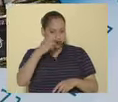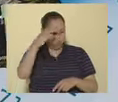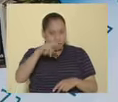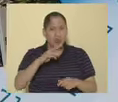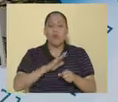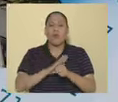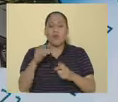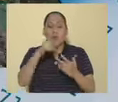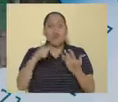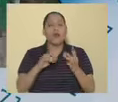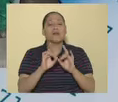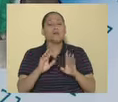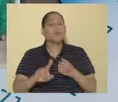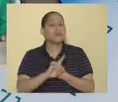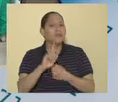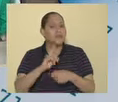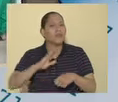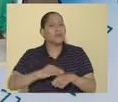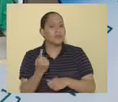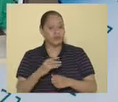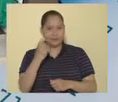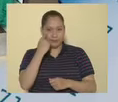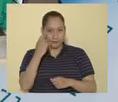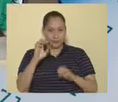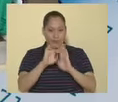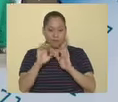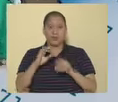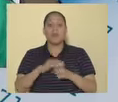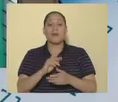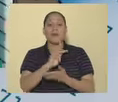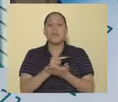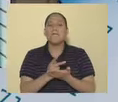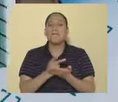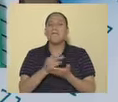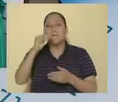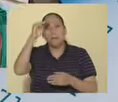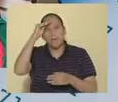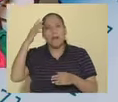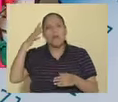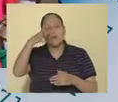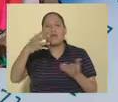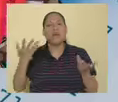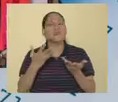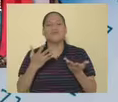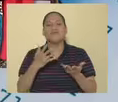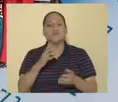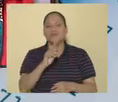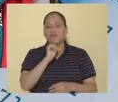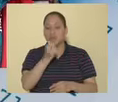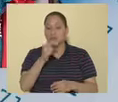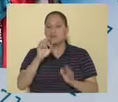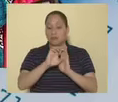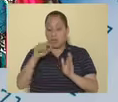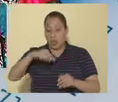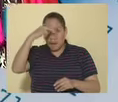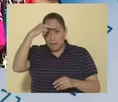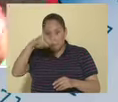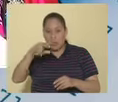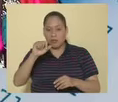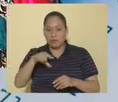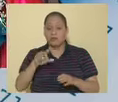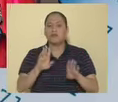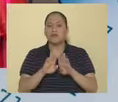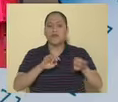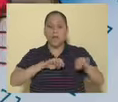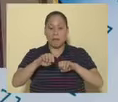cuáles son las causas de que esto no pase? Porque mira, no hay planeación a largo plazo. La mayoría de las familias en México generan